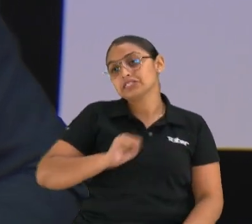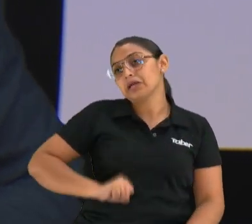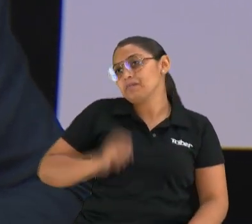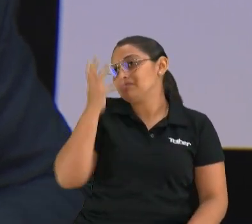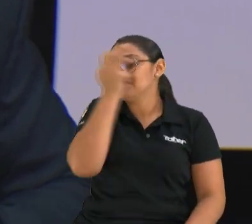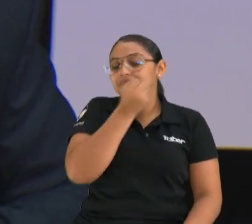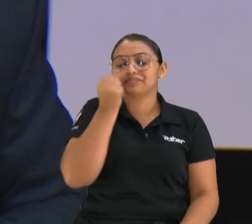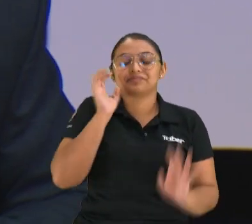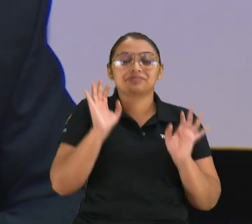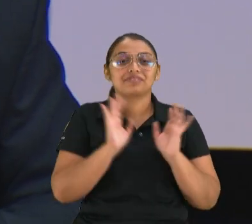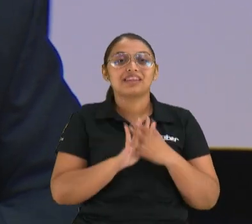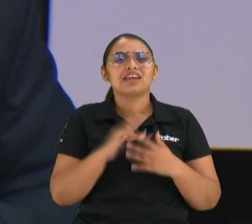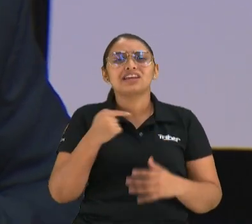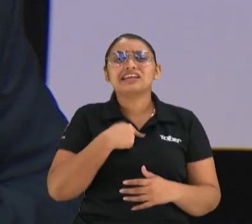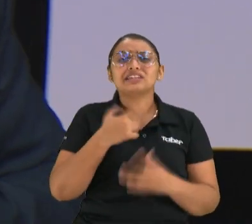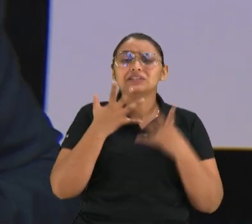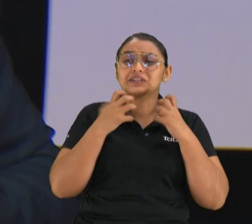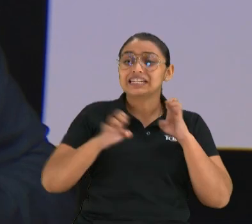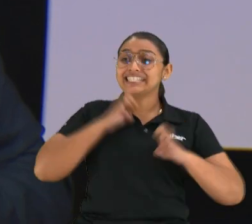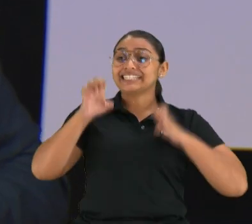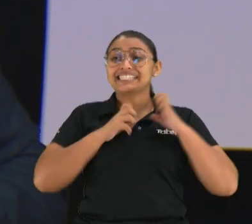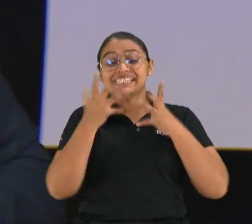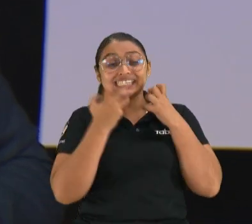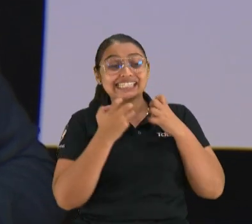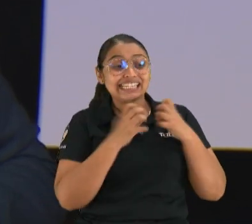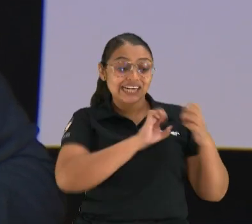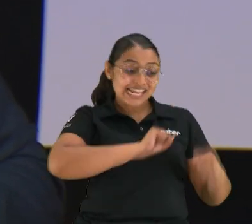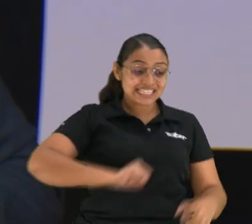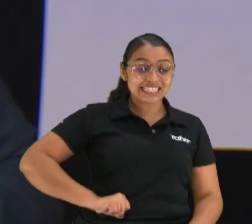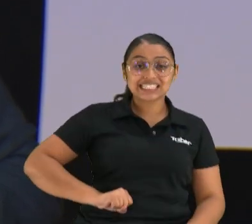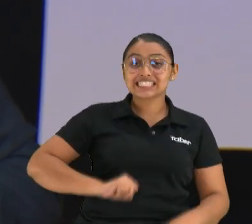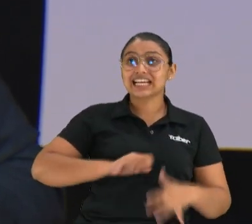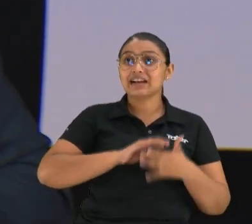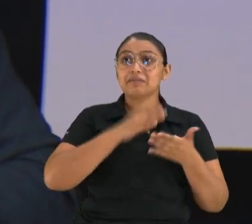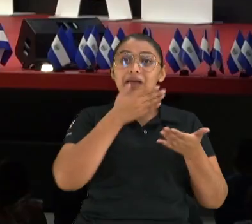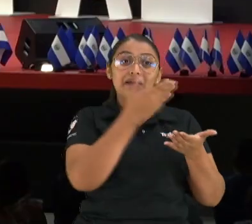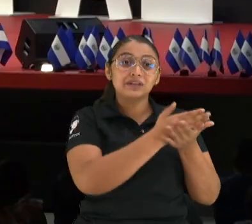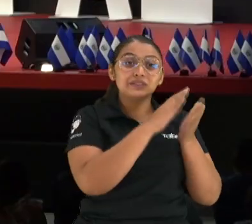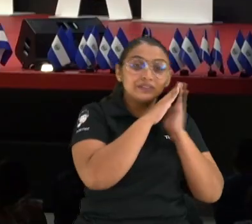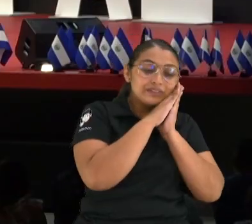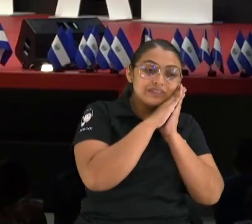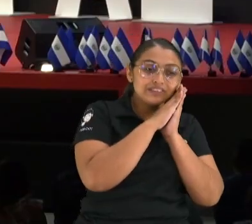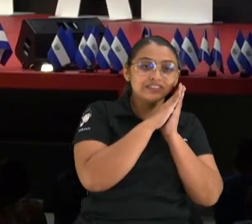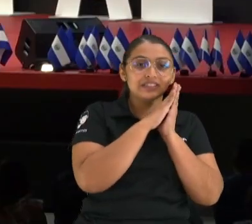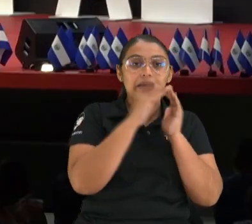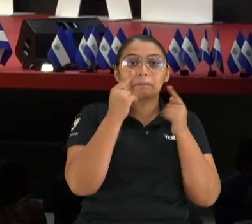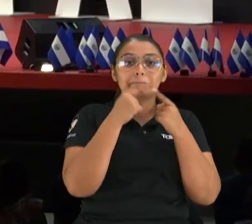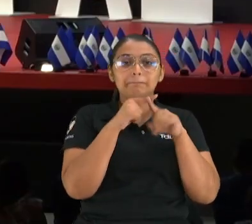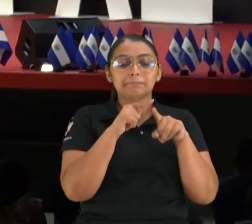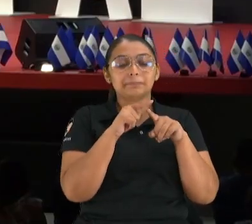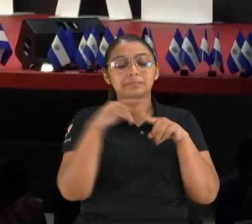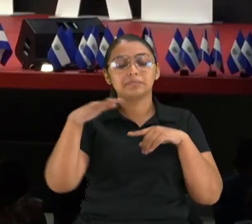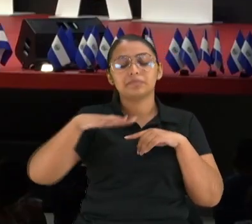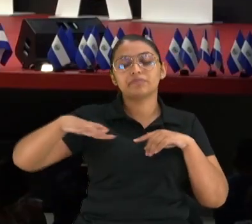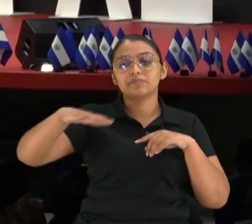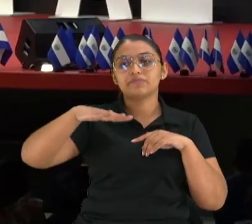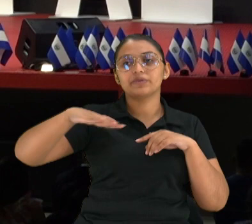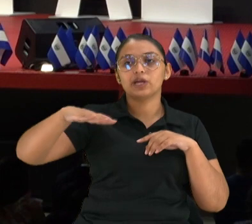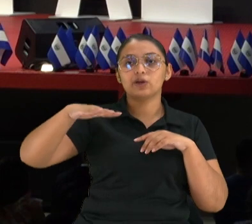ni mozo que yo iba a venir a dormir y me voy topando con el tráfico del monumento al hermano cercano hermano